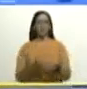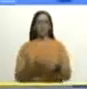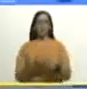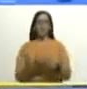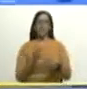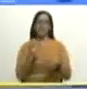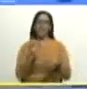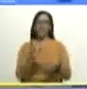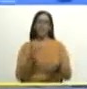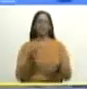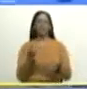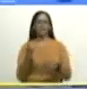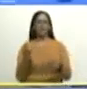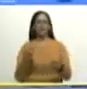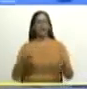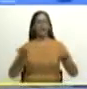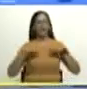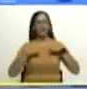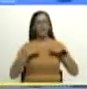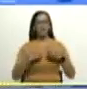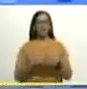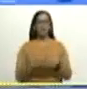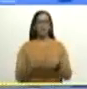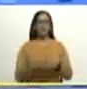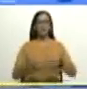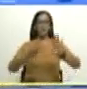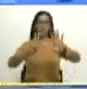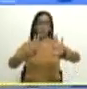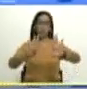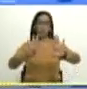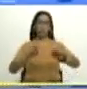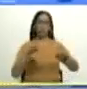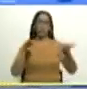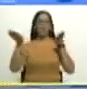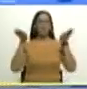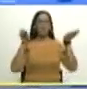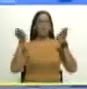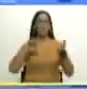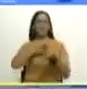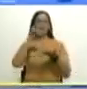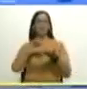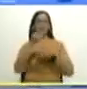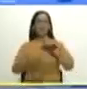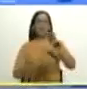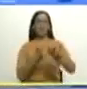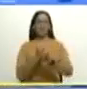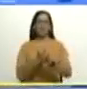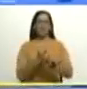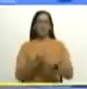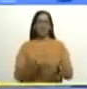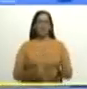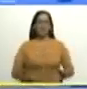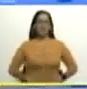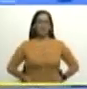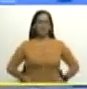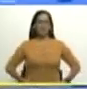Autocríticamente tenemos que reconocerlo. En noveno lugar, el turismo nacional e internacional,